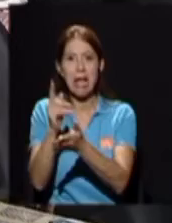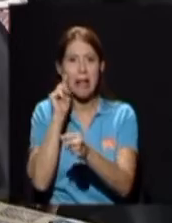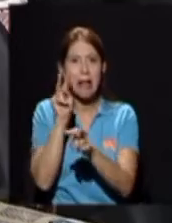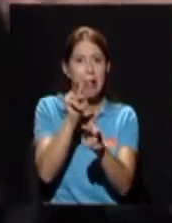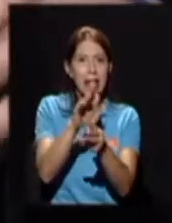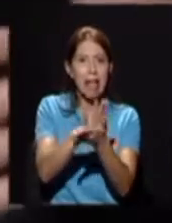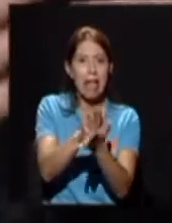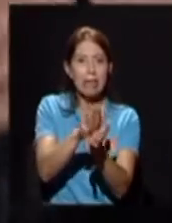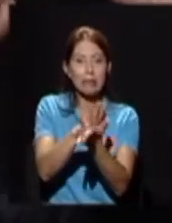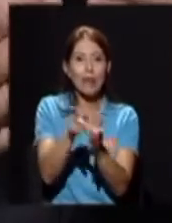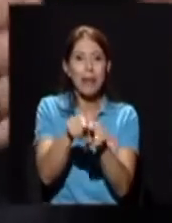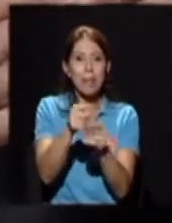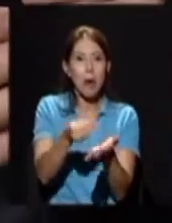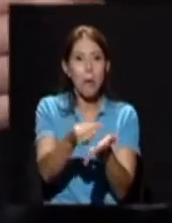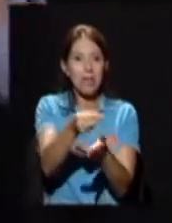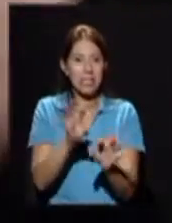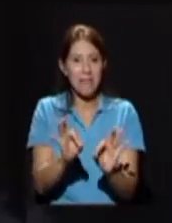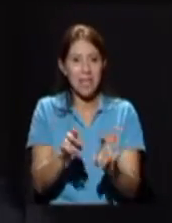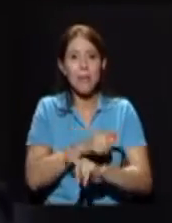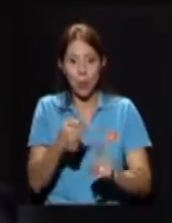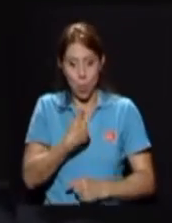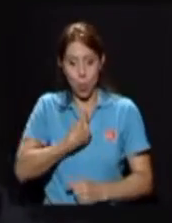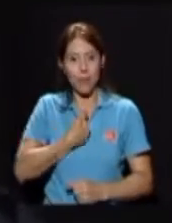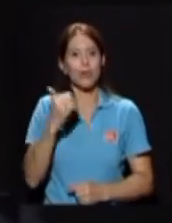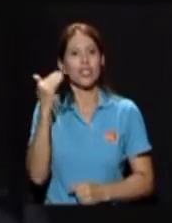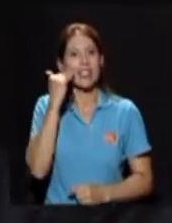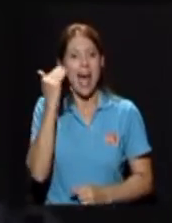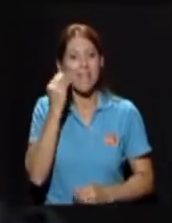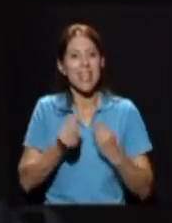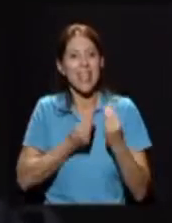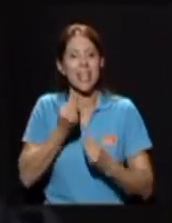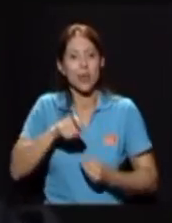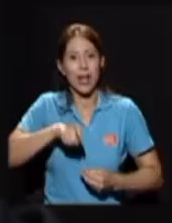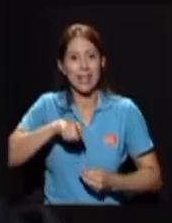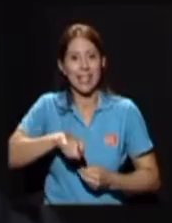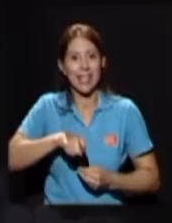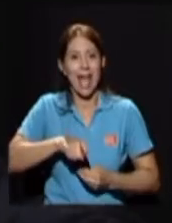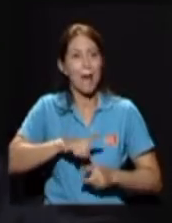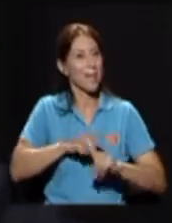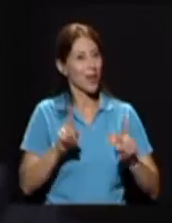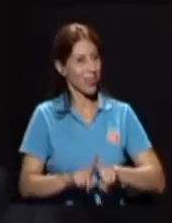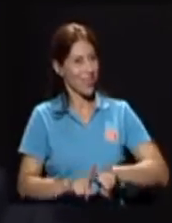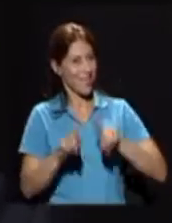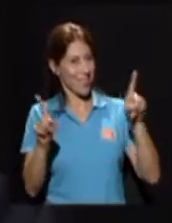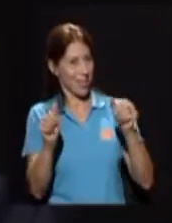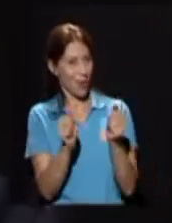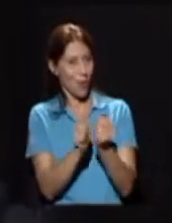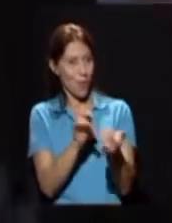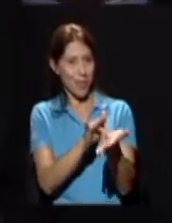y bueno, está bien, pero básicamente uno es el que, en el tema de los medicamentos, yo lo que sé es que me